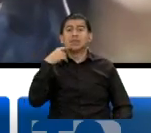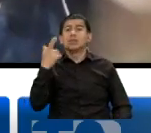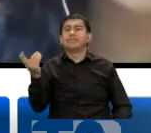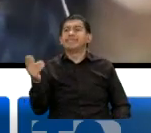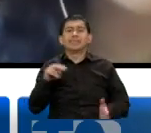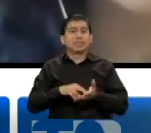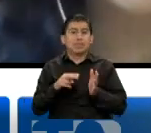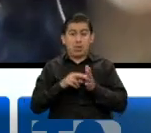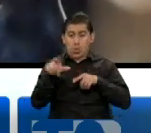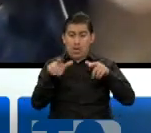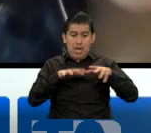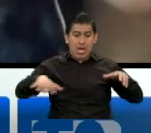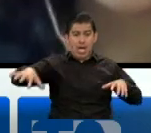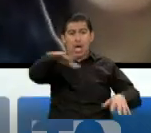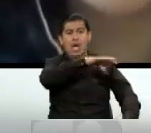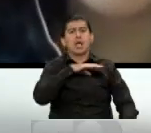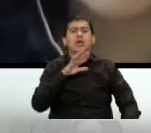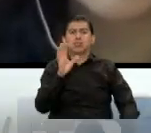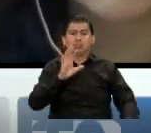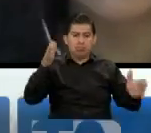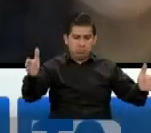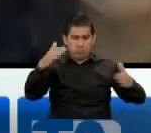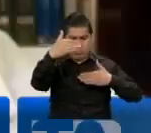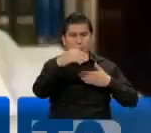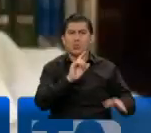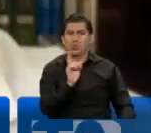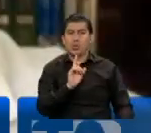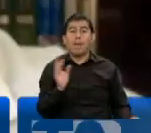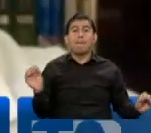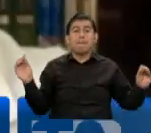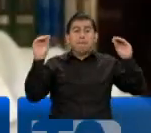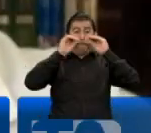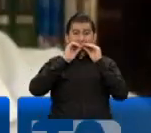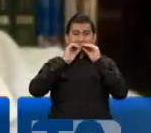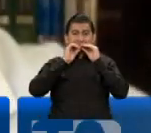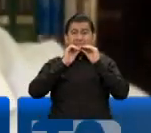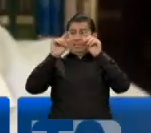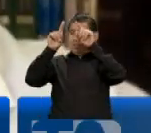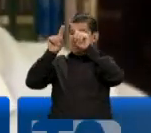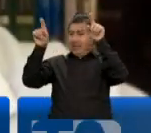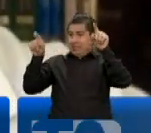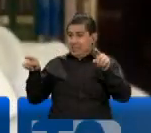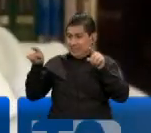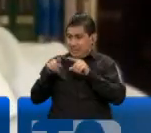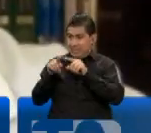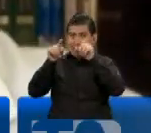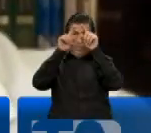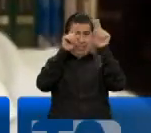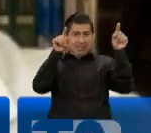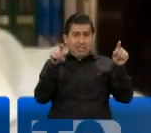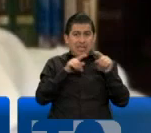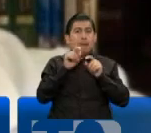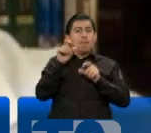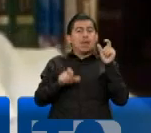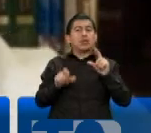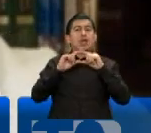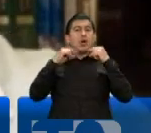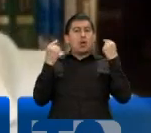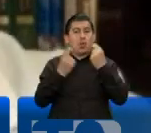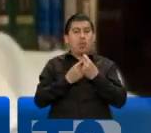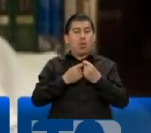o un espacio físico. Es un sistema de atención médica, es un grupo de médicos,